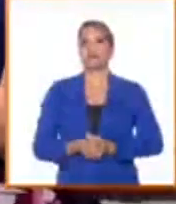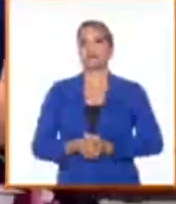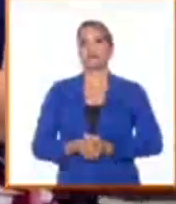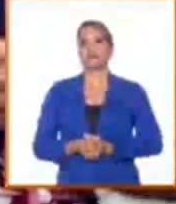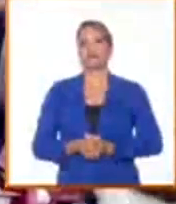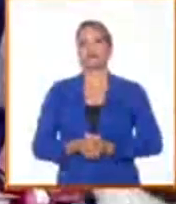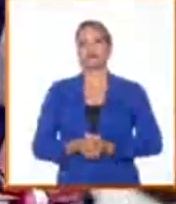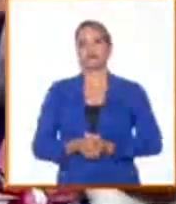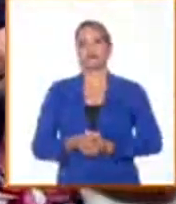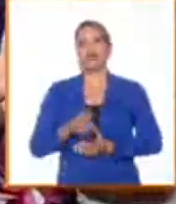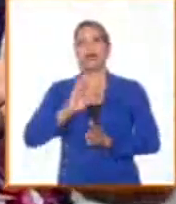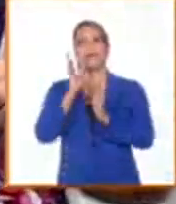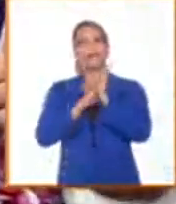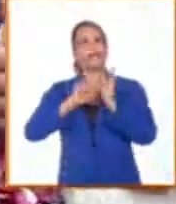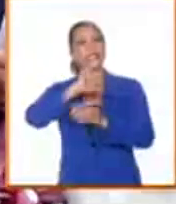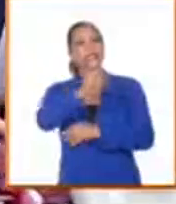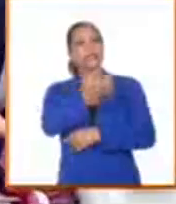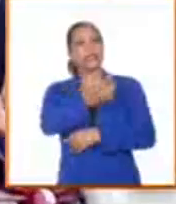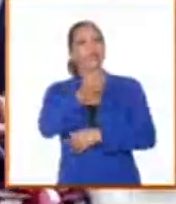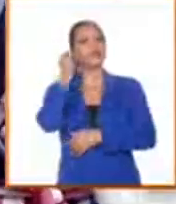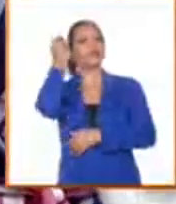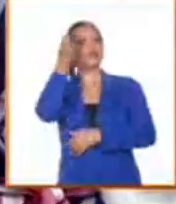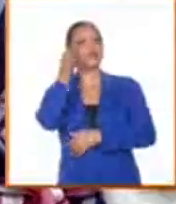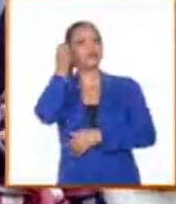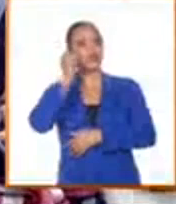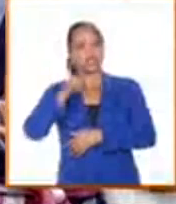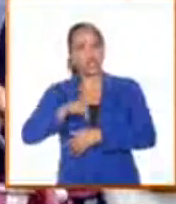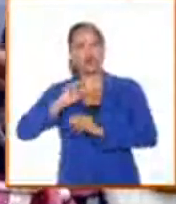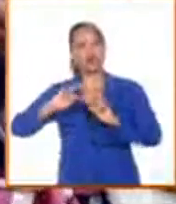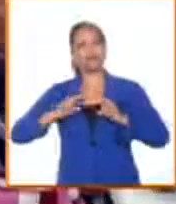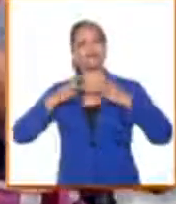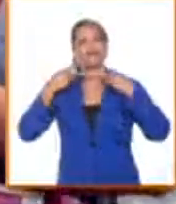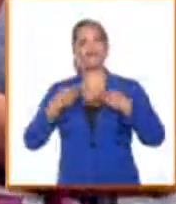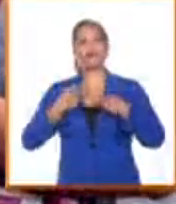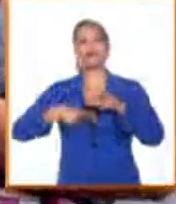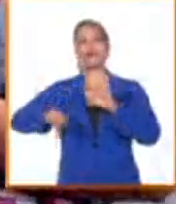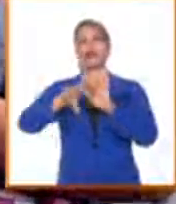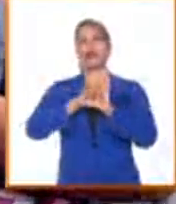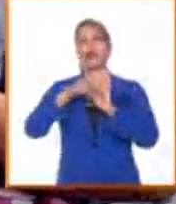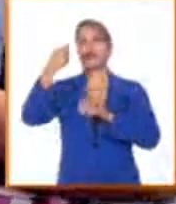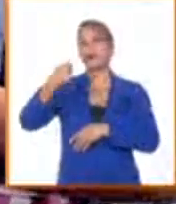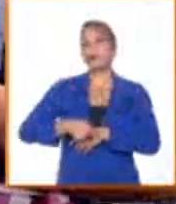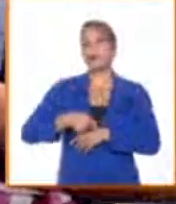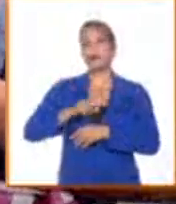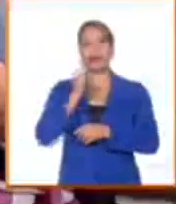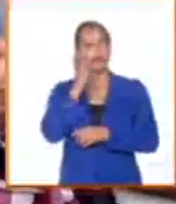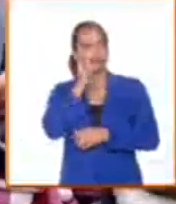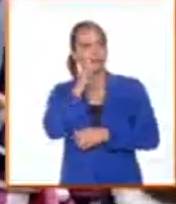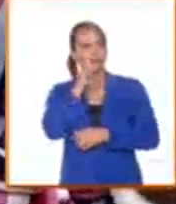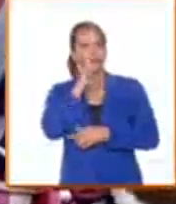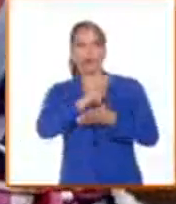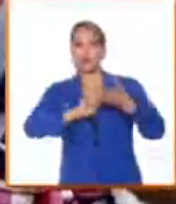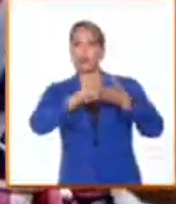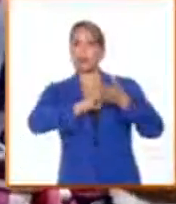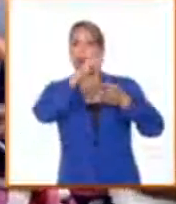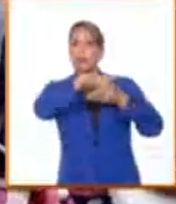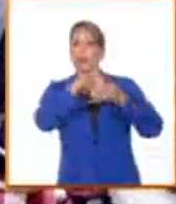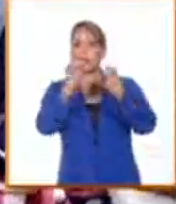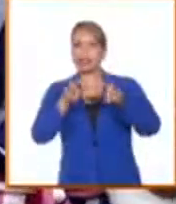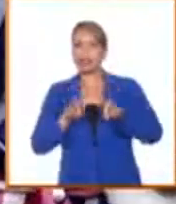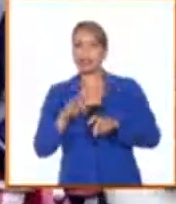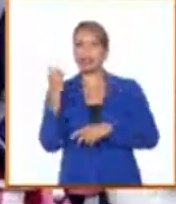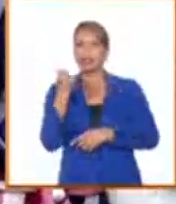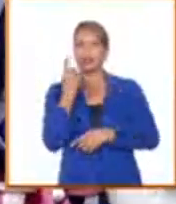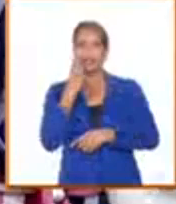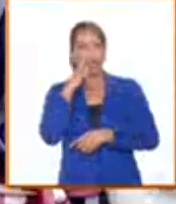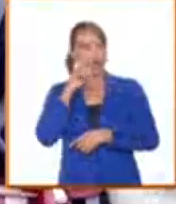Reflexionábamos en diciembre y lo ratificamos hoy. Esta será una norma acabada no cuando se vote por ella en la Asamblea Nacional y se logra aprobarla.